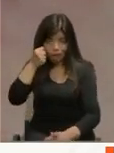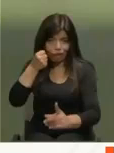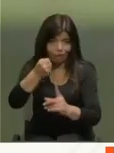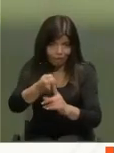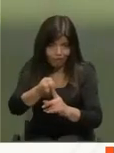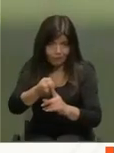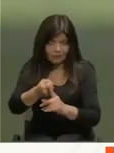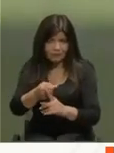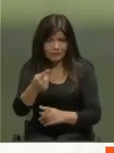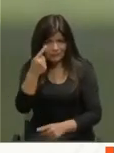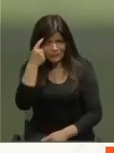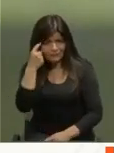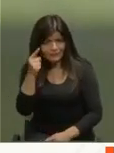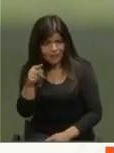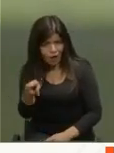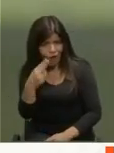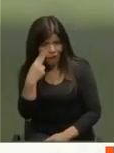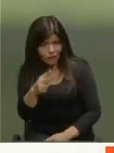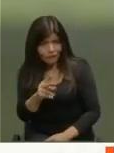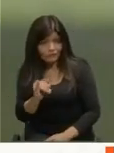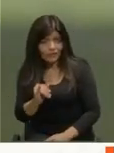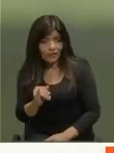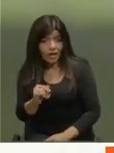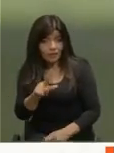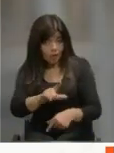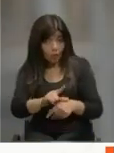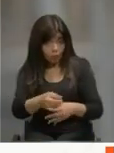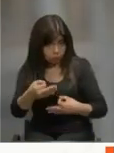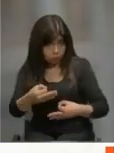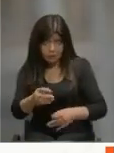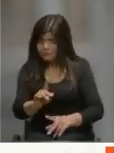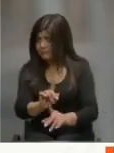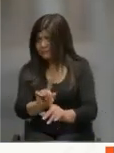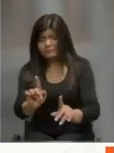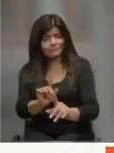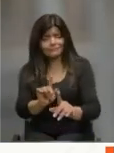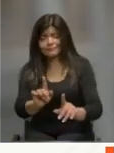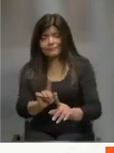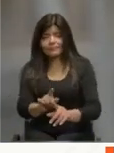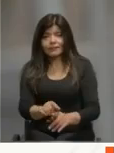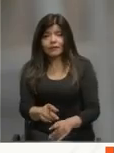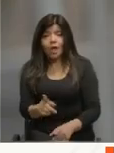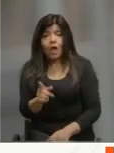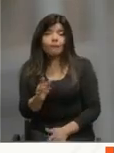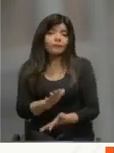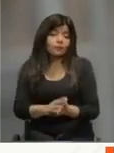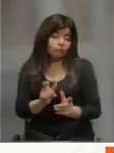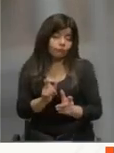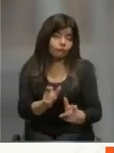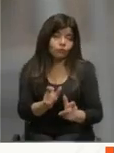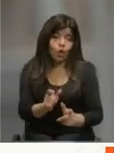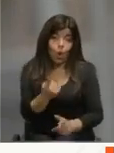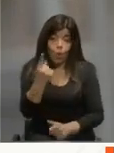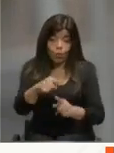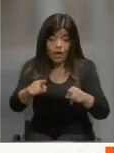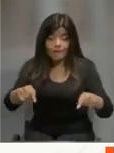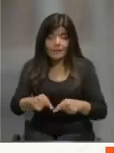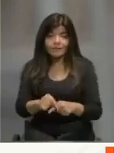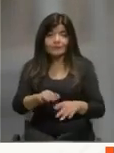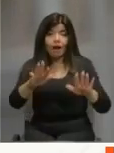¿Usted cree que este lugar no es apto para atender a adultos mayores? En una de las fiscalizaciones, en una pieza, por ejemplo, había más de 9